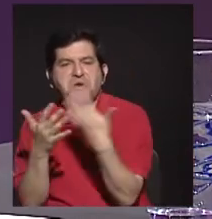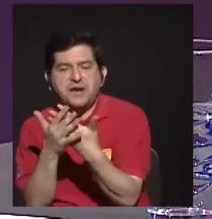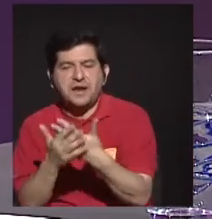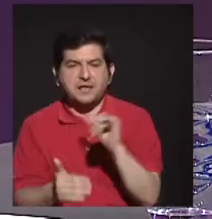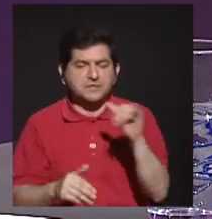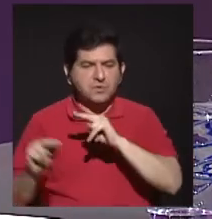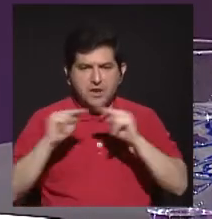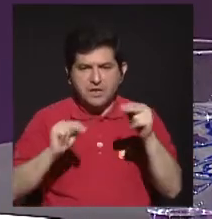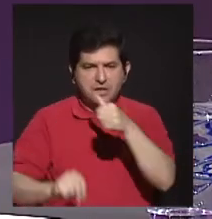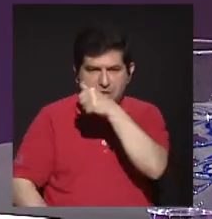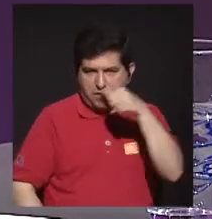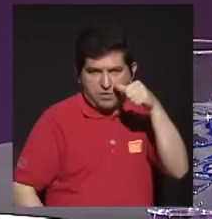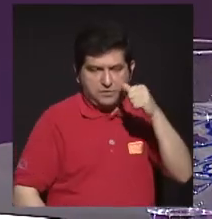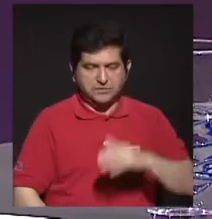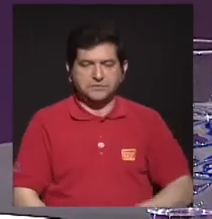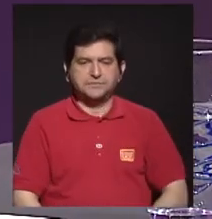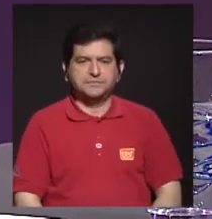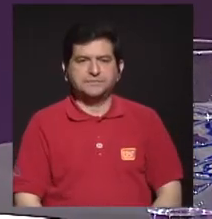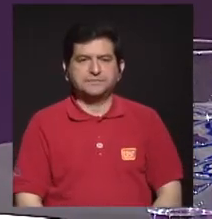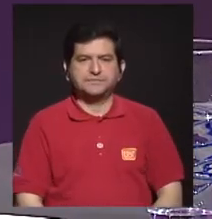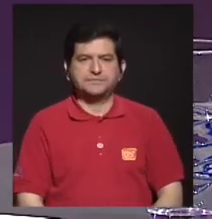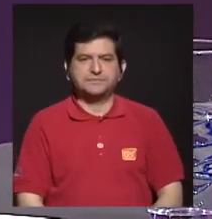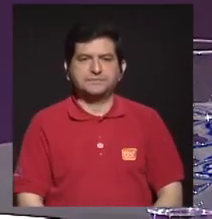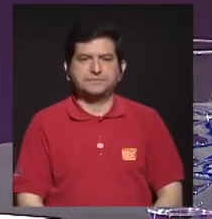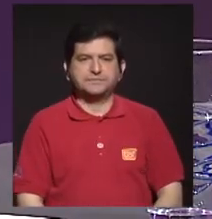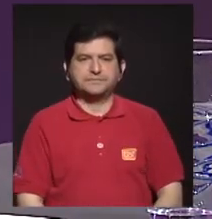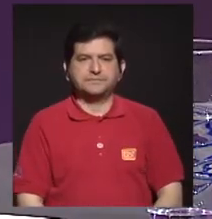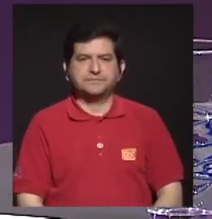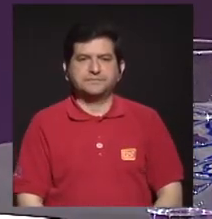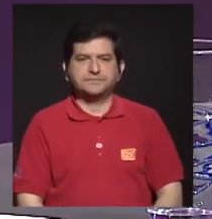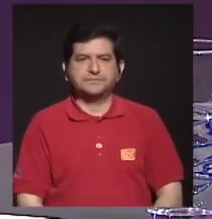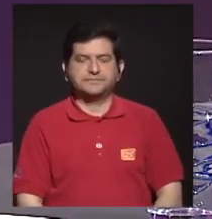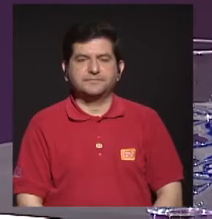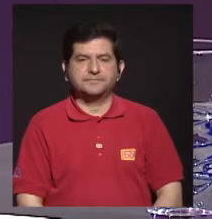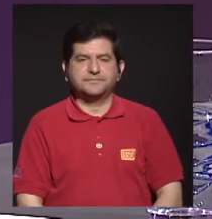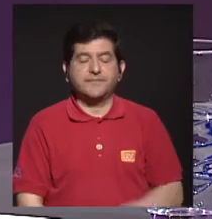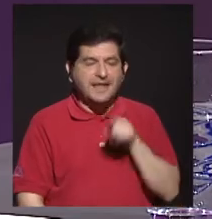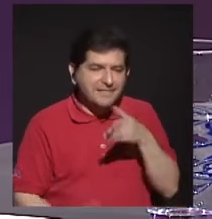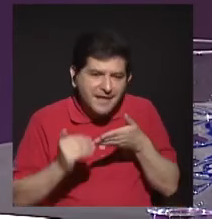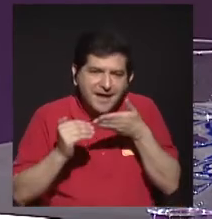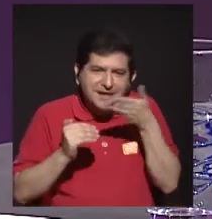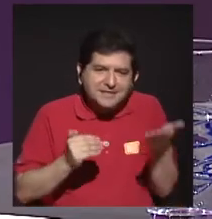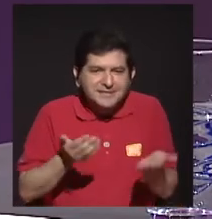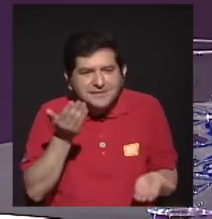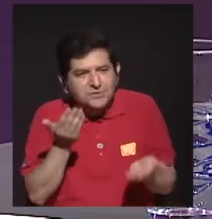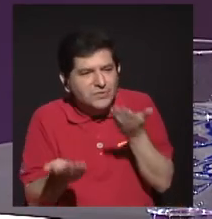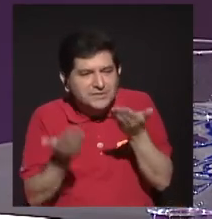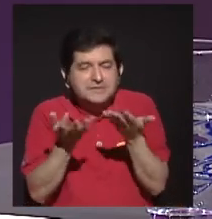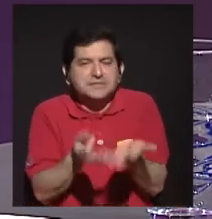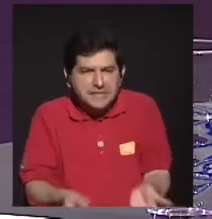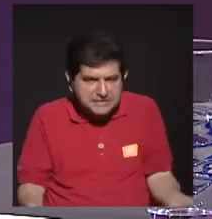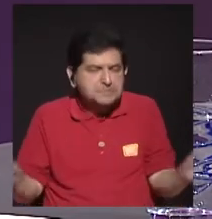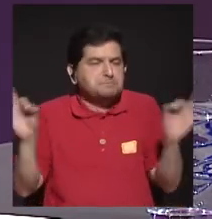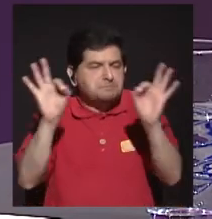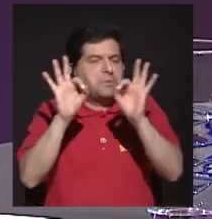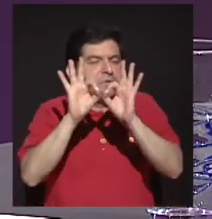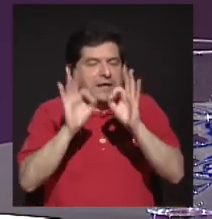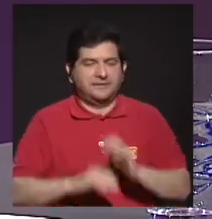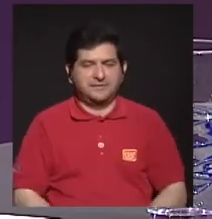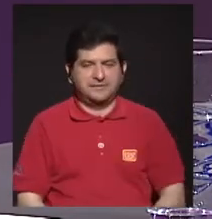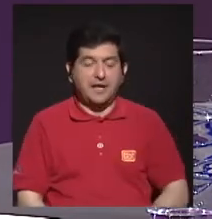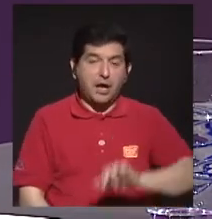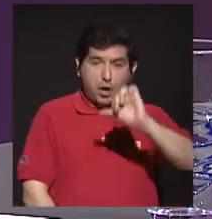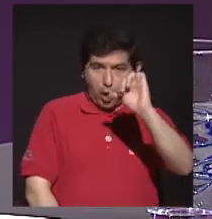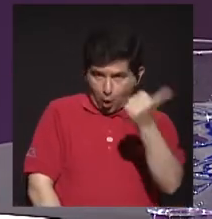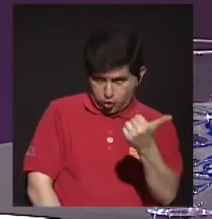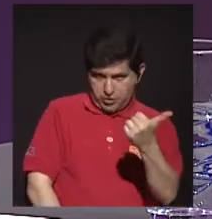el mismo tráfico, ¿verdad? Y es de las cosas más importantes. Y